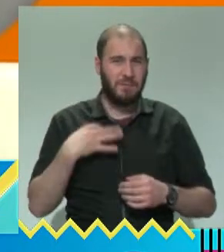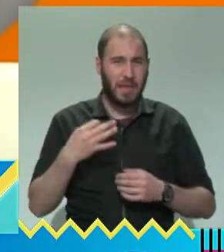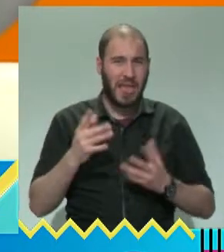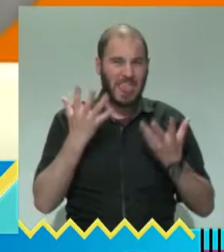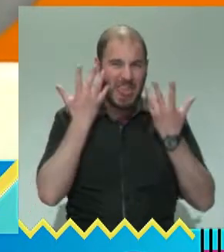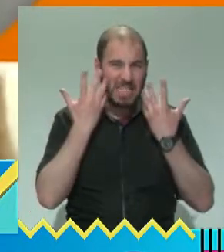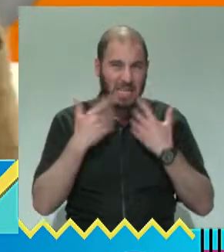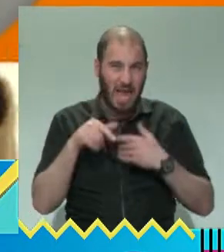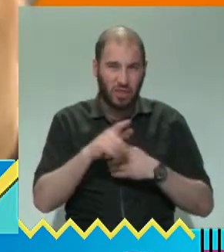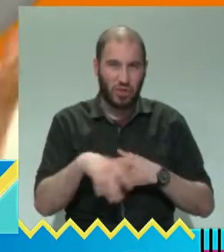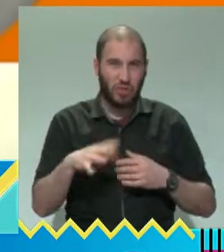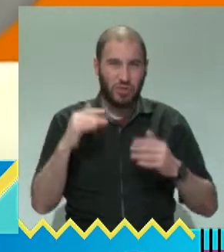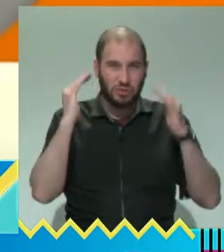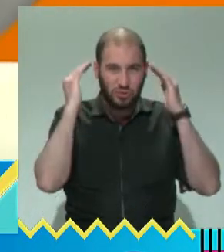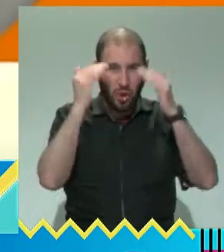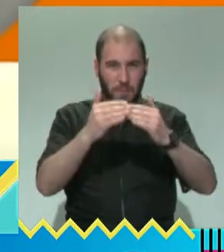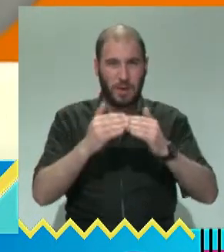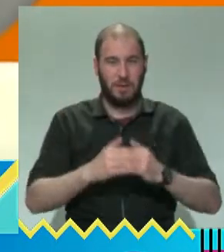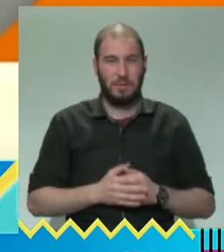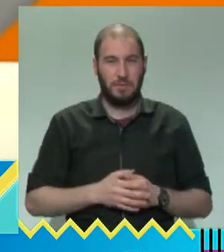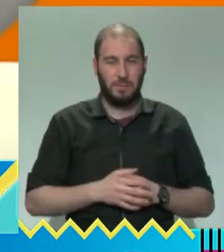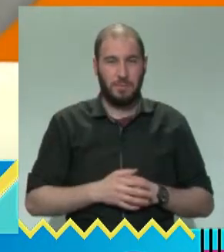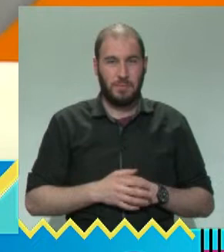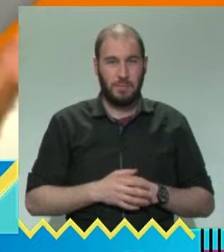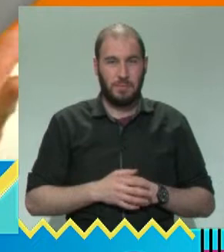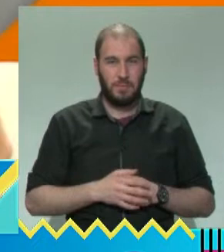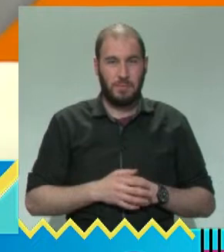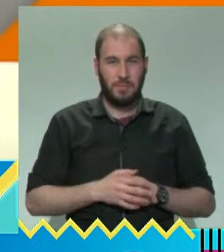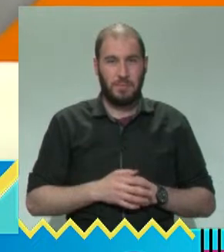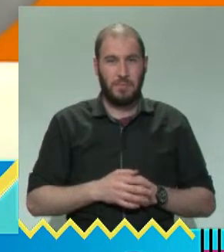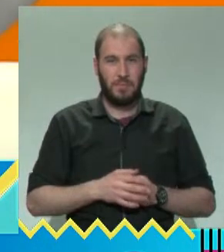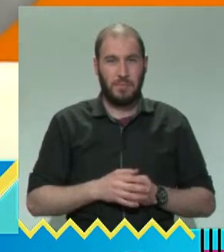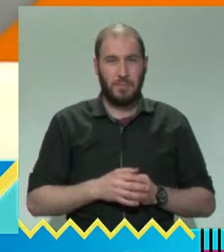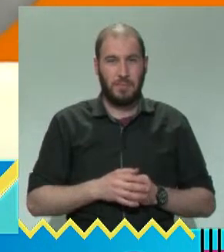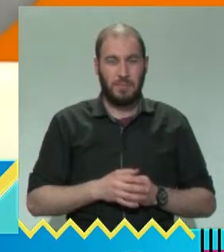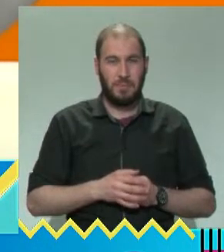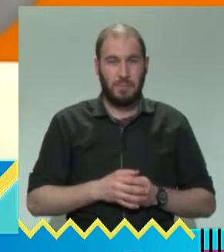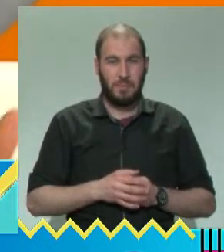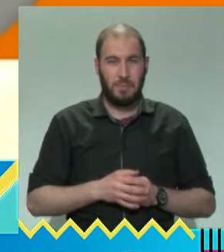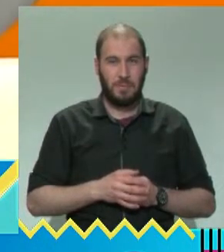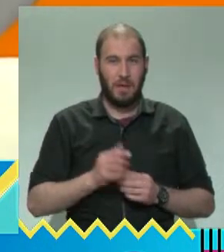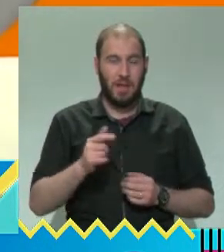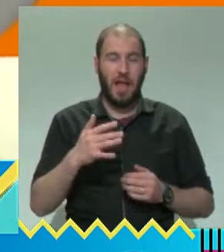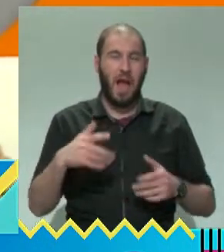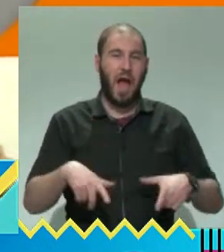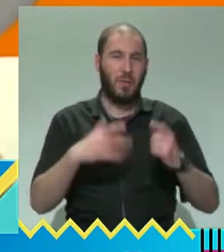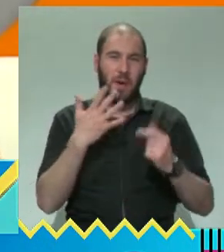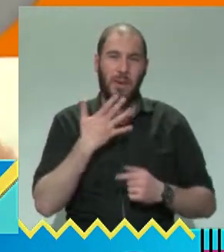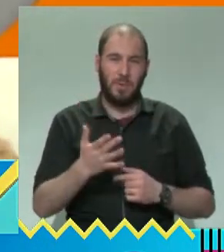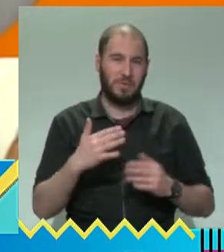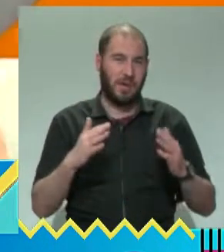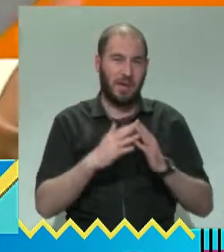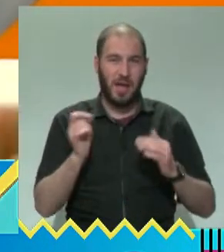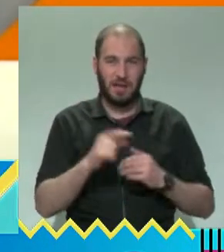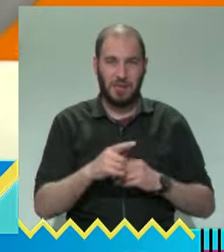desértica esta sombra, ¿no? Esta sombra que nos da el hermoso árbol que tenemos en casa,